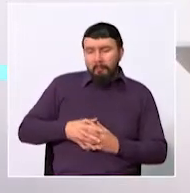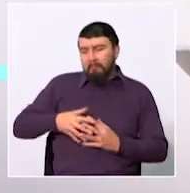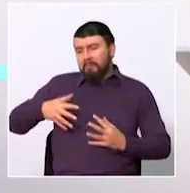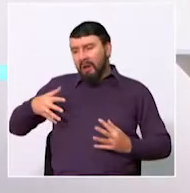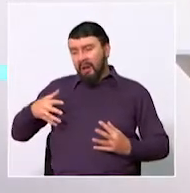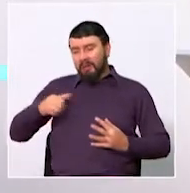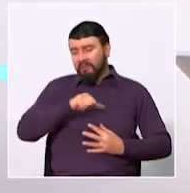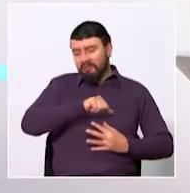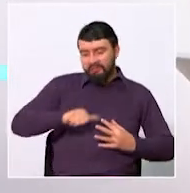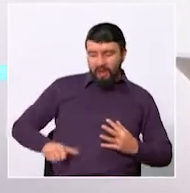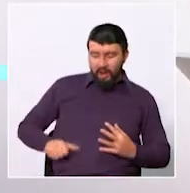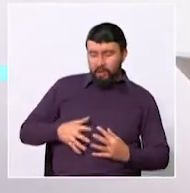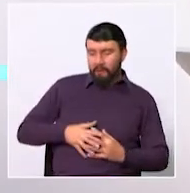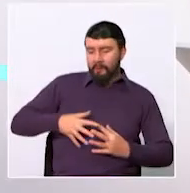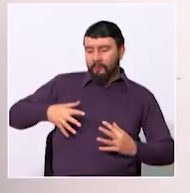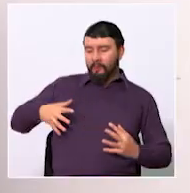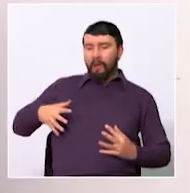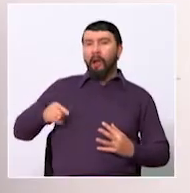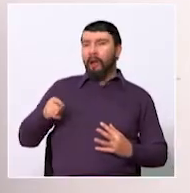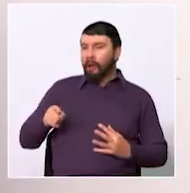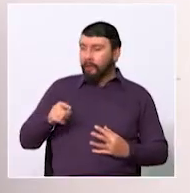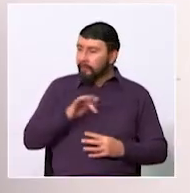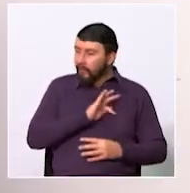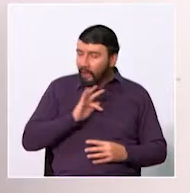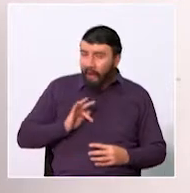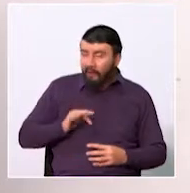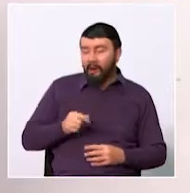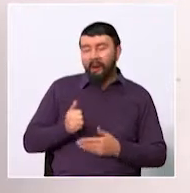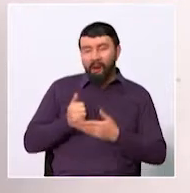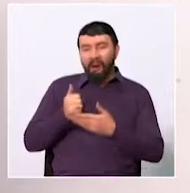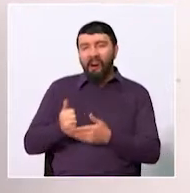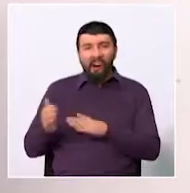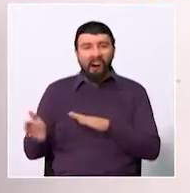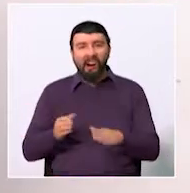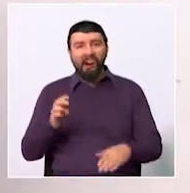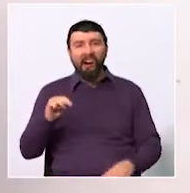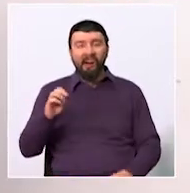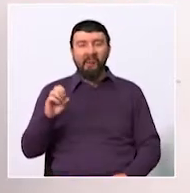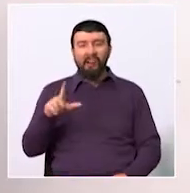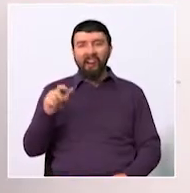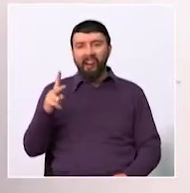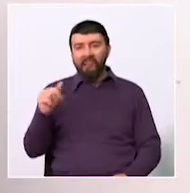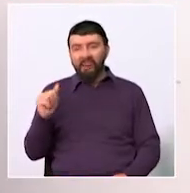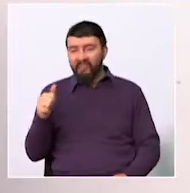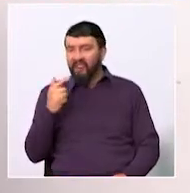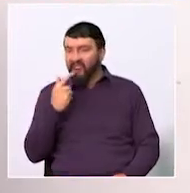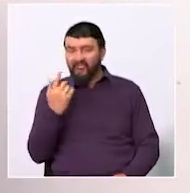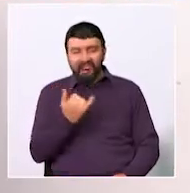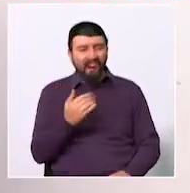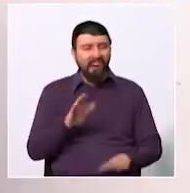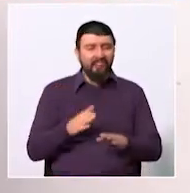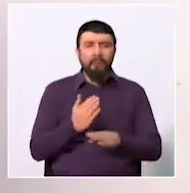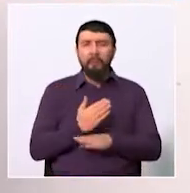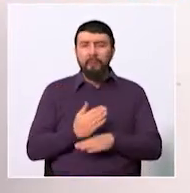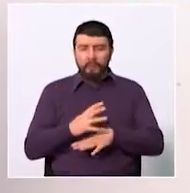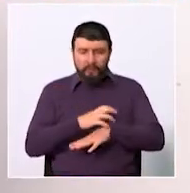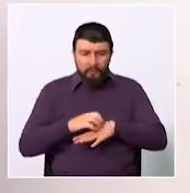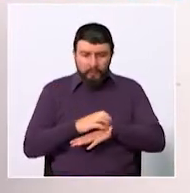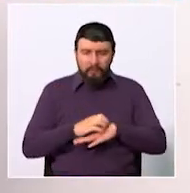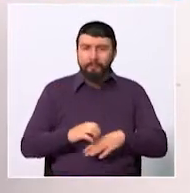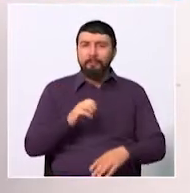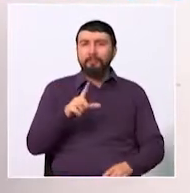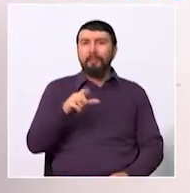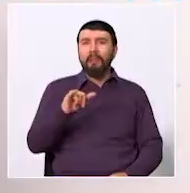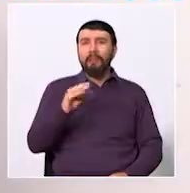tiene un efecto muy positivo mail.ru qué santa qué medicamentos para la alergia que se llama liquen plano